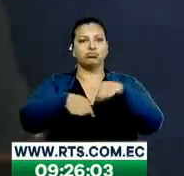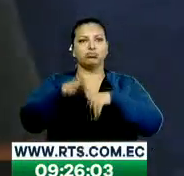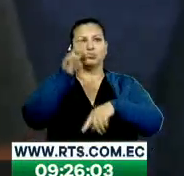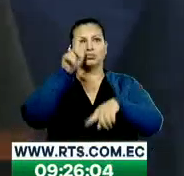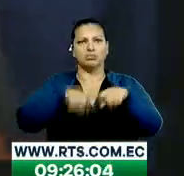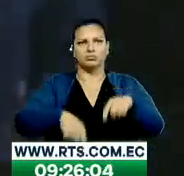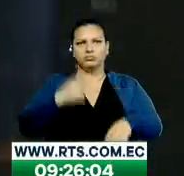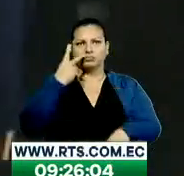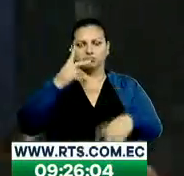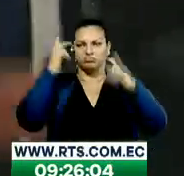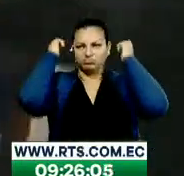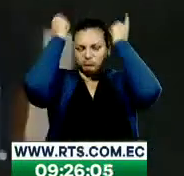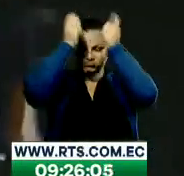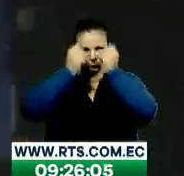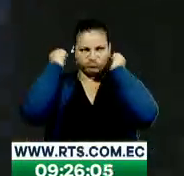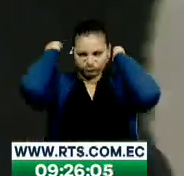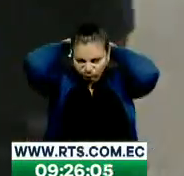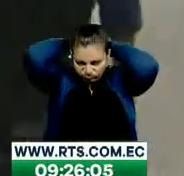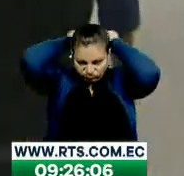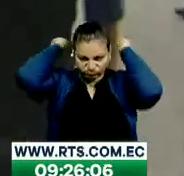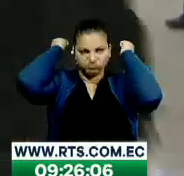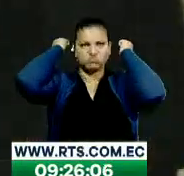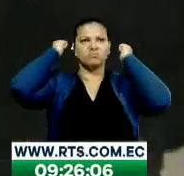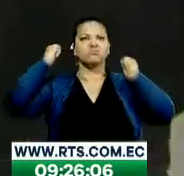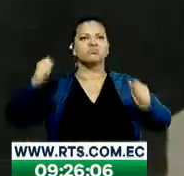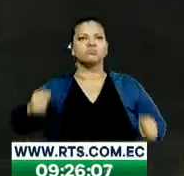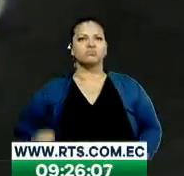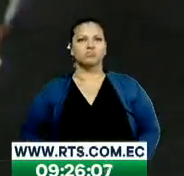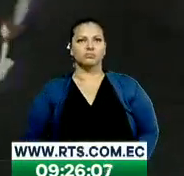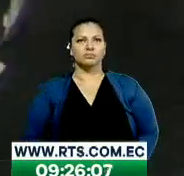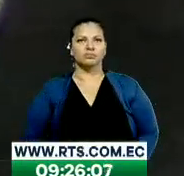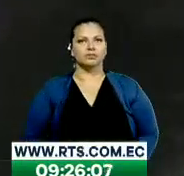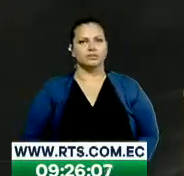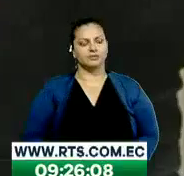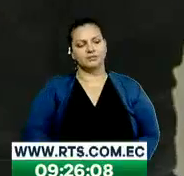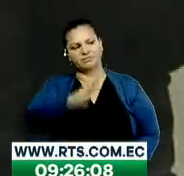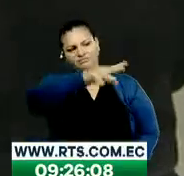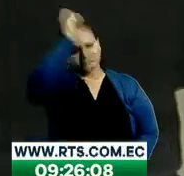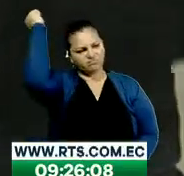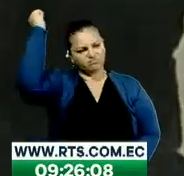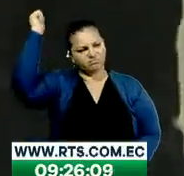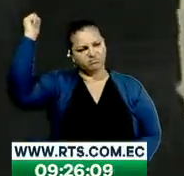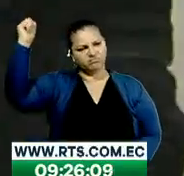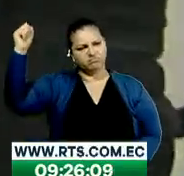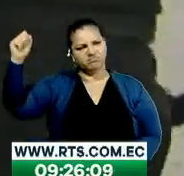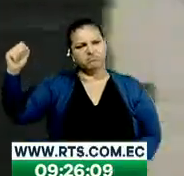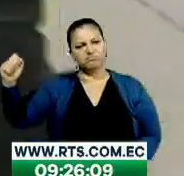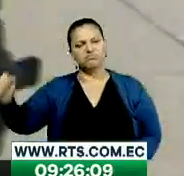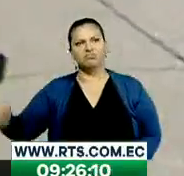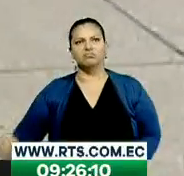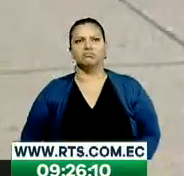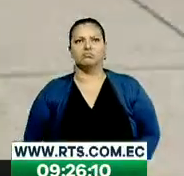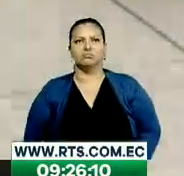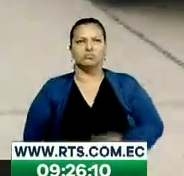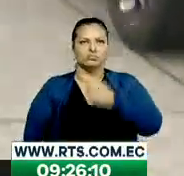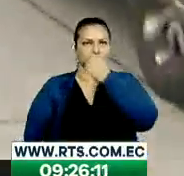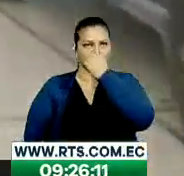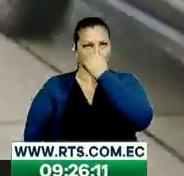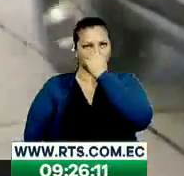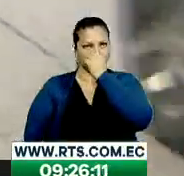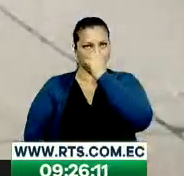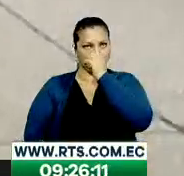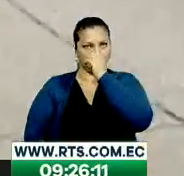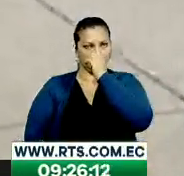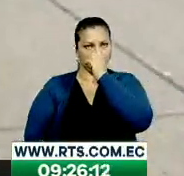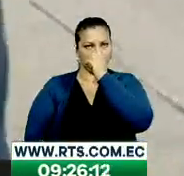encapuchados. Claro. Siempre salen por ahí, ¿no? Ahí le están sacando. Ahí están sacando. Eso es. Ahí está. ¿Qué te pasa, chiquillo?